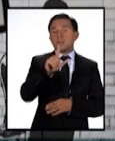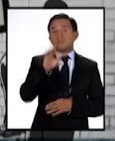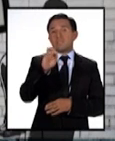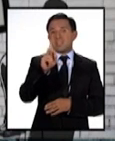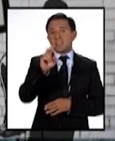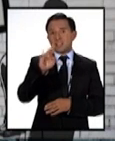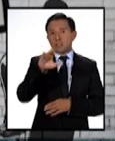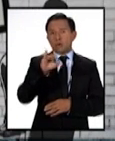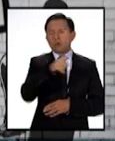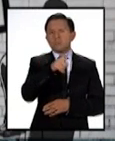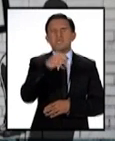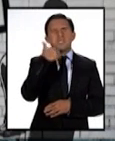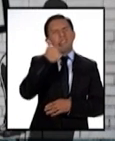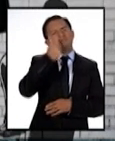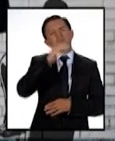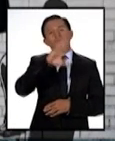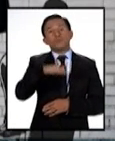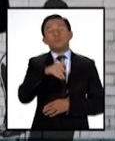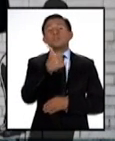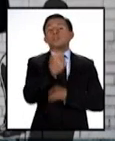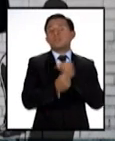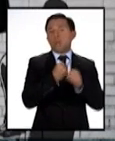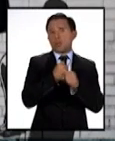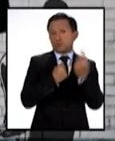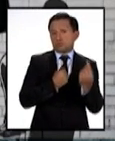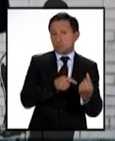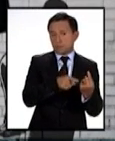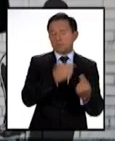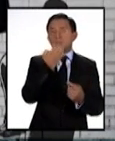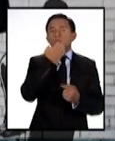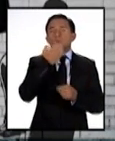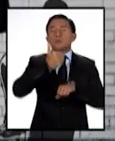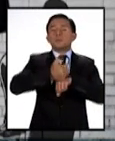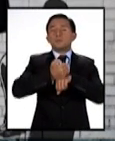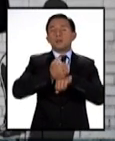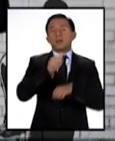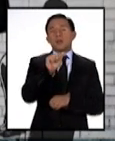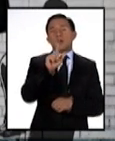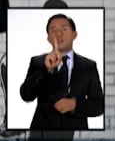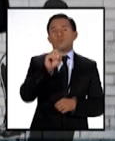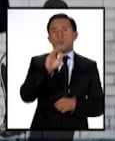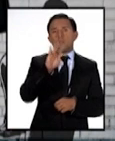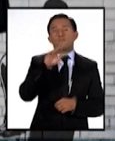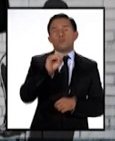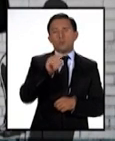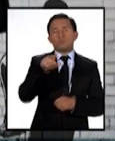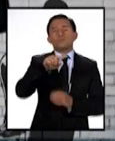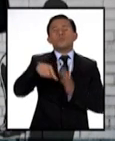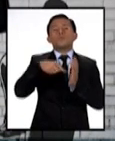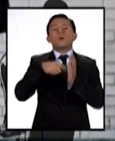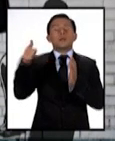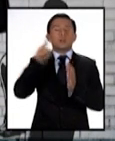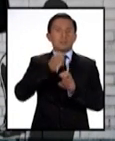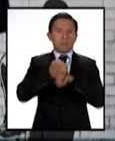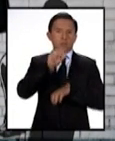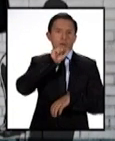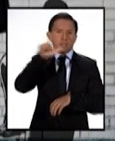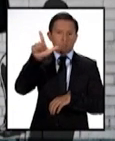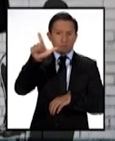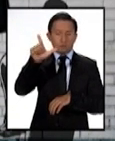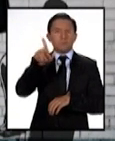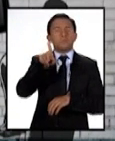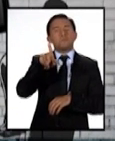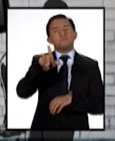años. Estudiaba el primer año de primaria en la escuela Adolfo Cristriet Ibarrola, en Atlacomulco, Jalisco, cerca de la